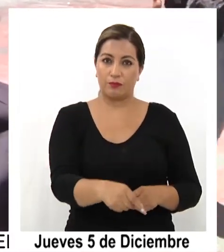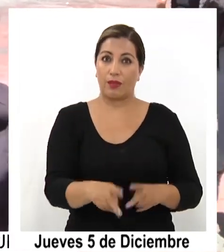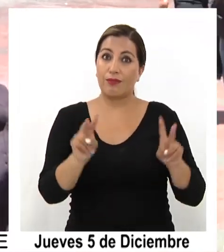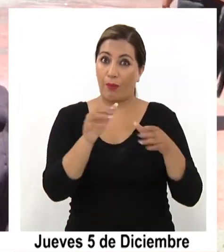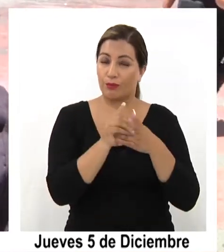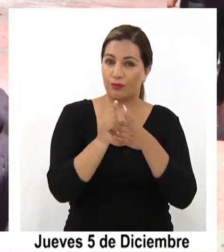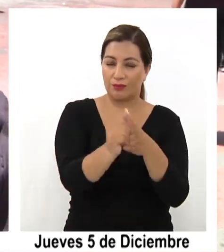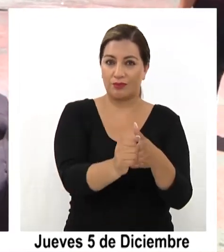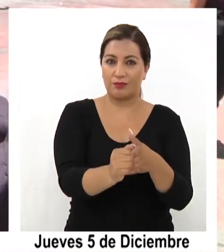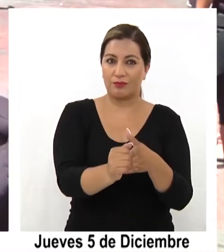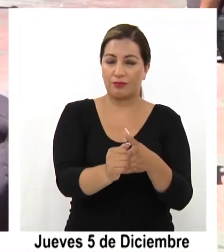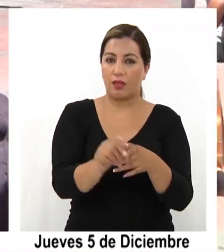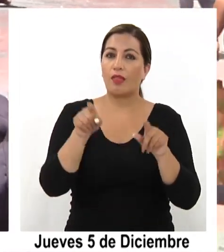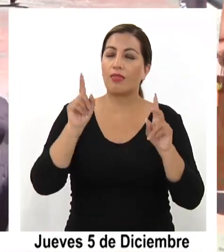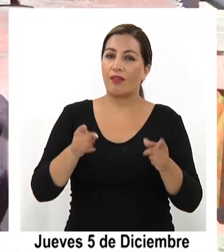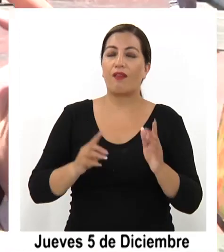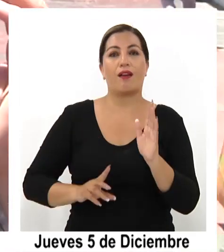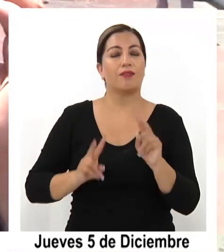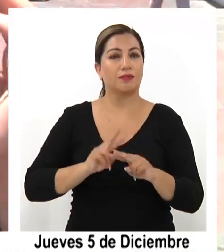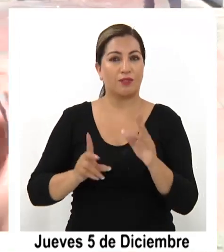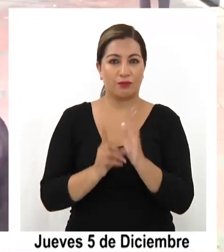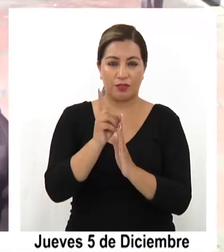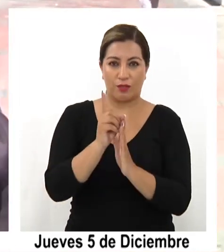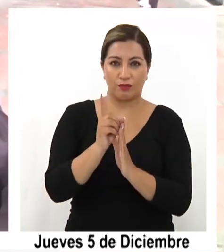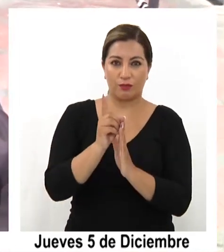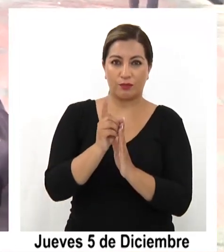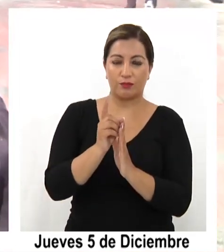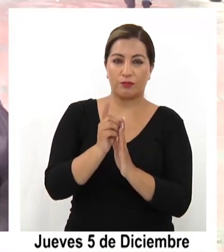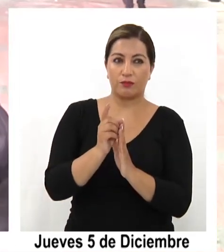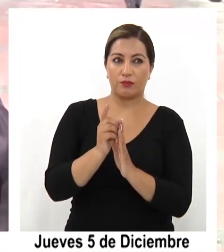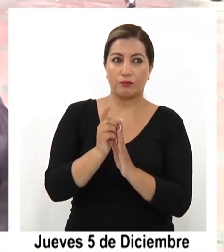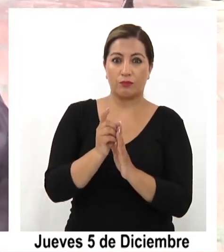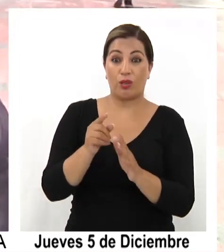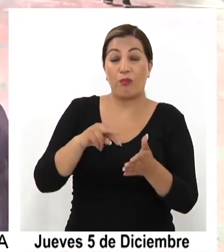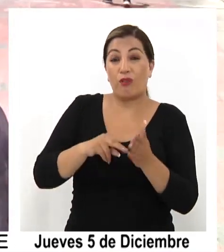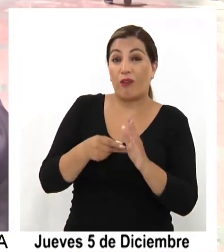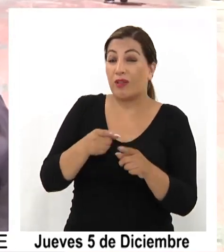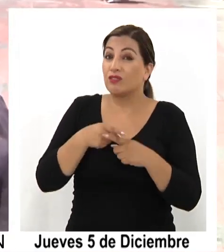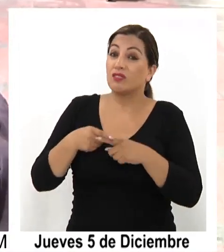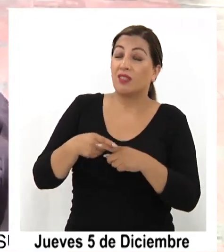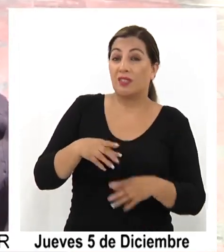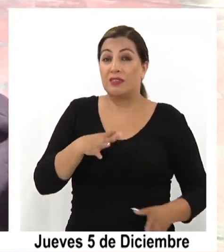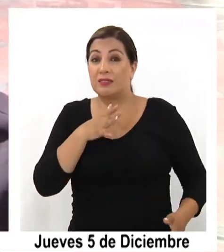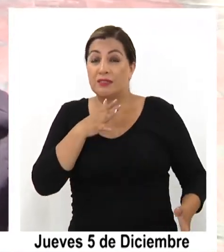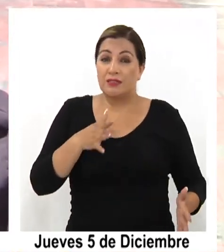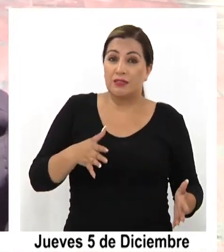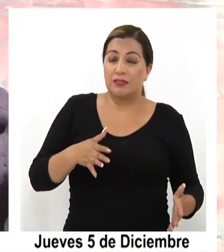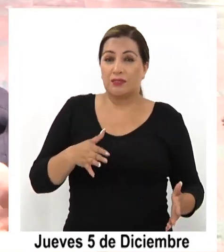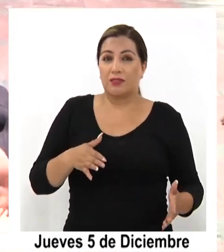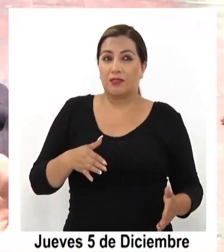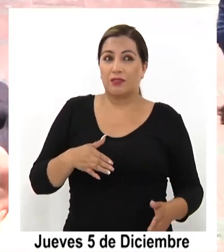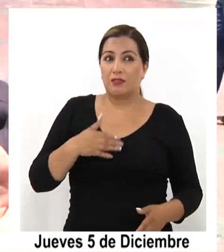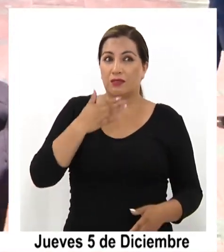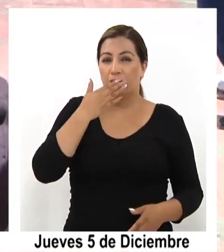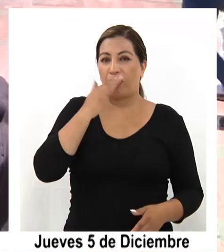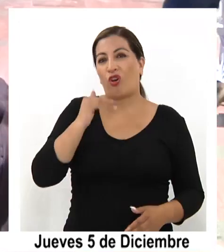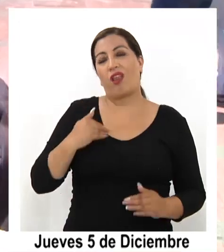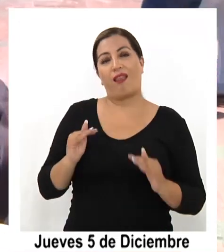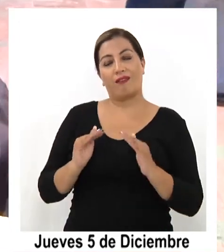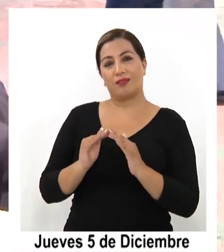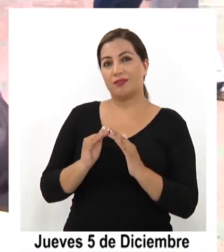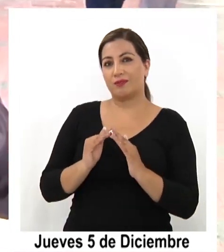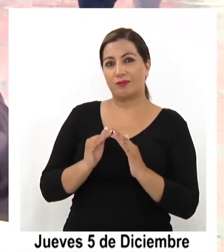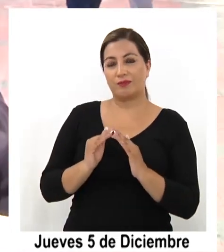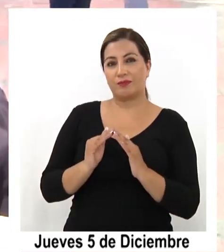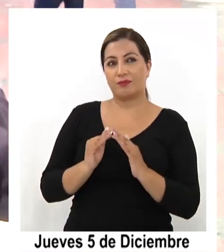el turismo, ya hay que desarrollarlo. Pero, por la contingencia que tenemos, yo creo que sería más correcto estar en casa